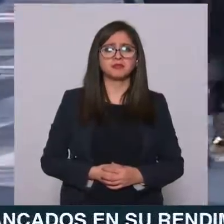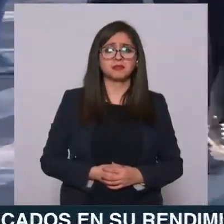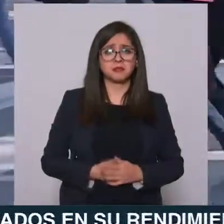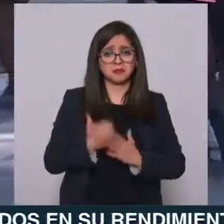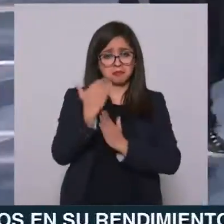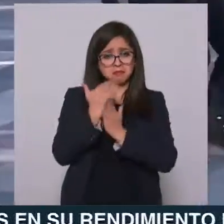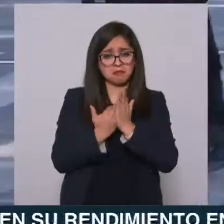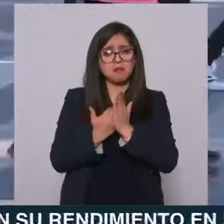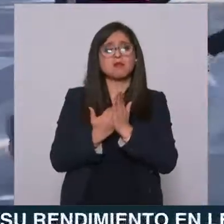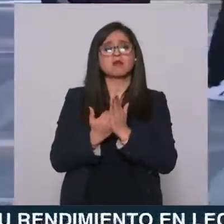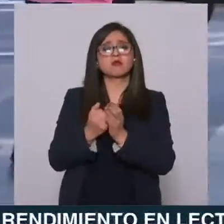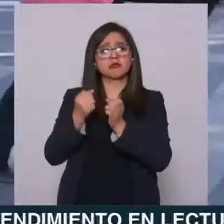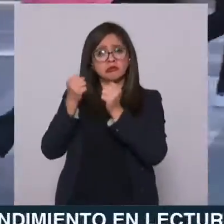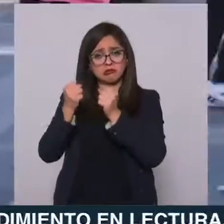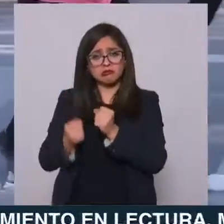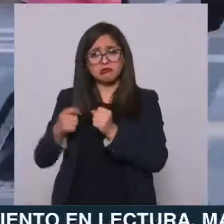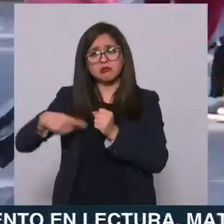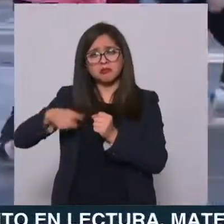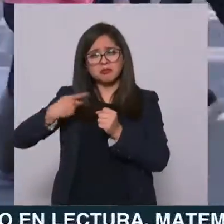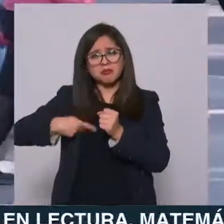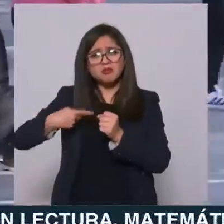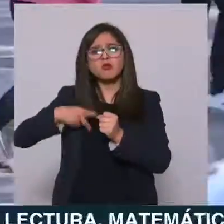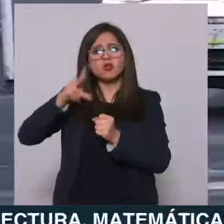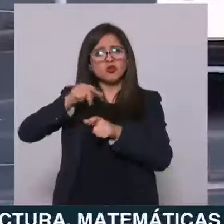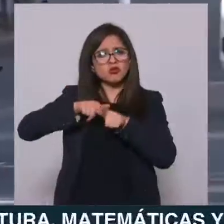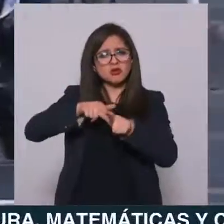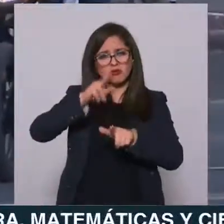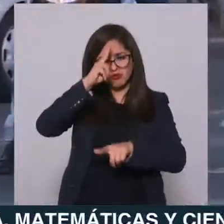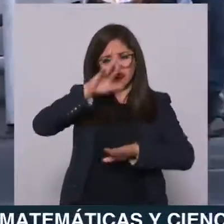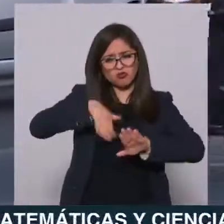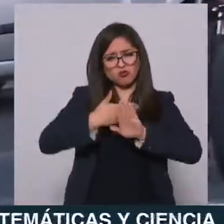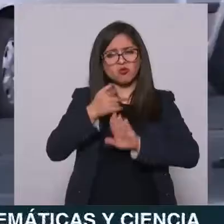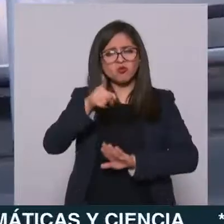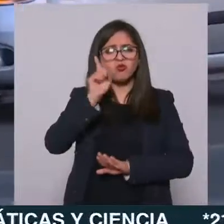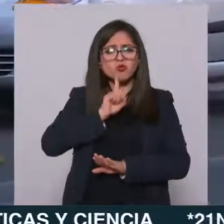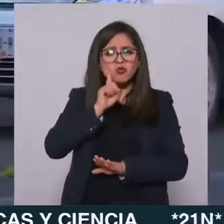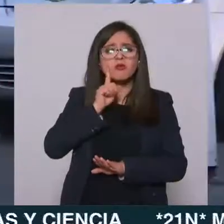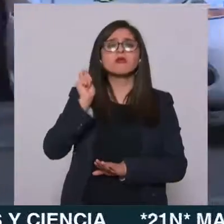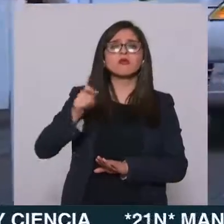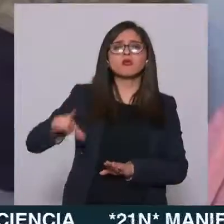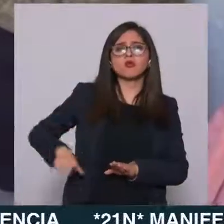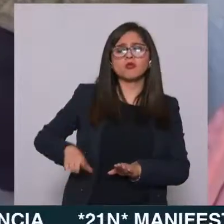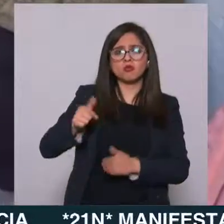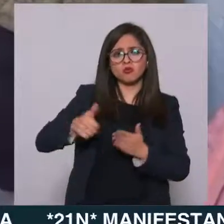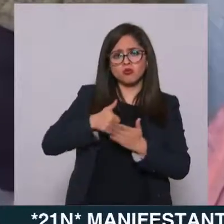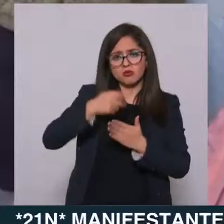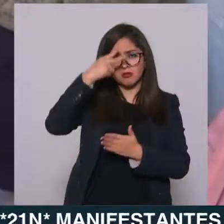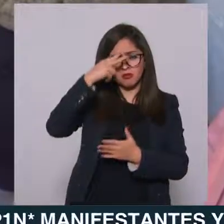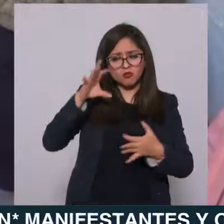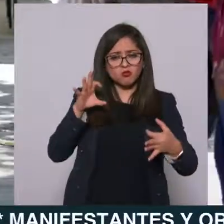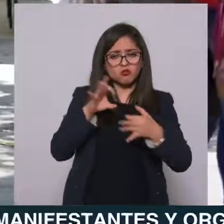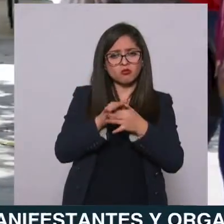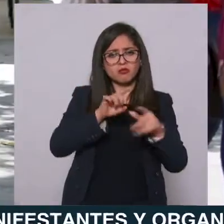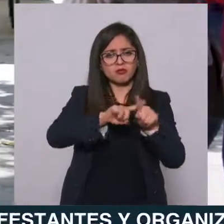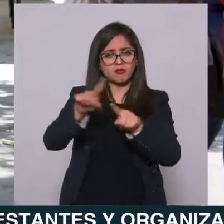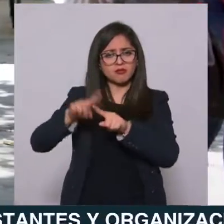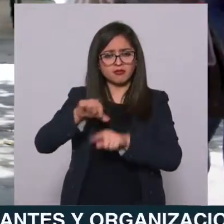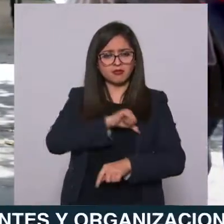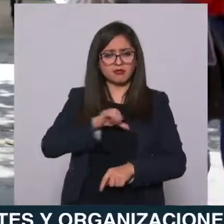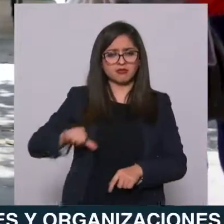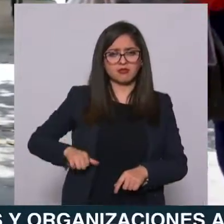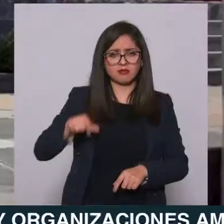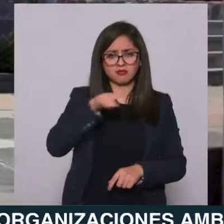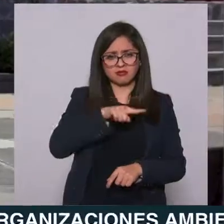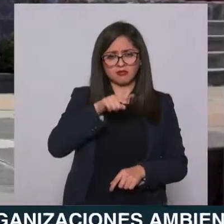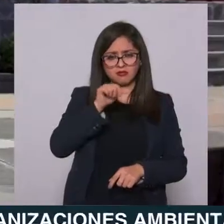reducir la inseguridad y violencia de género en la Ciudad de México, el gobierno capitalino, en coordinación con las 16 alcaldías,